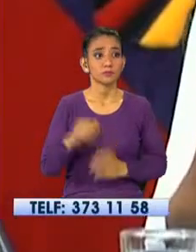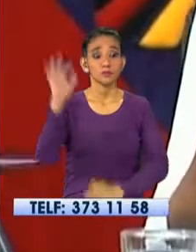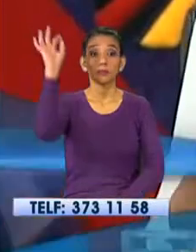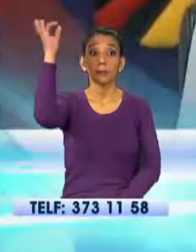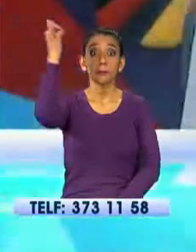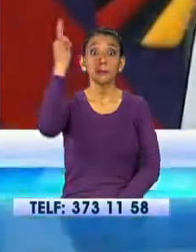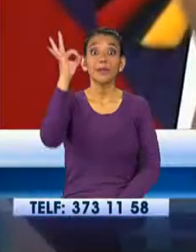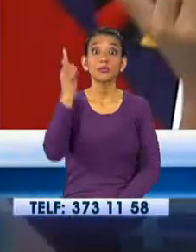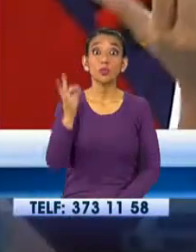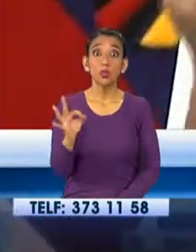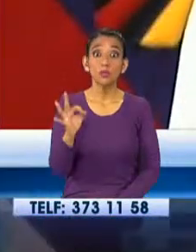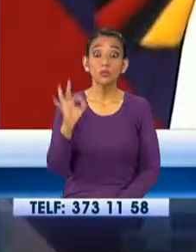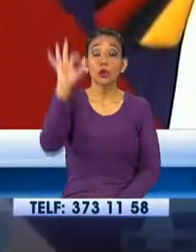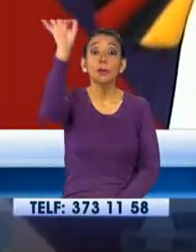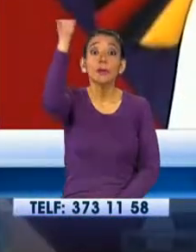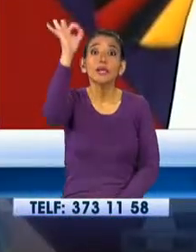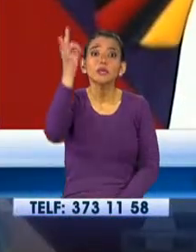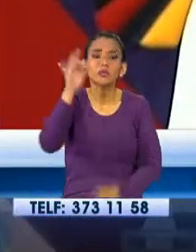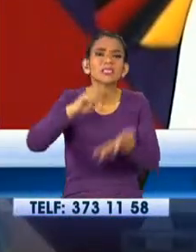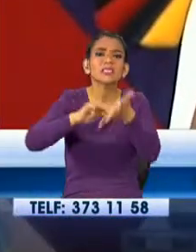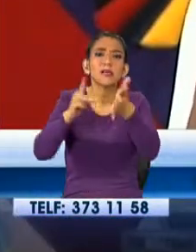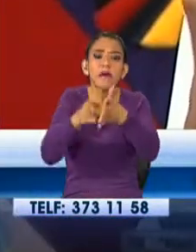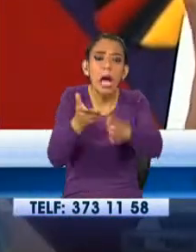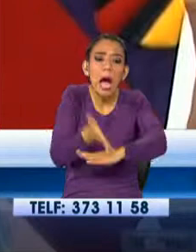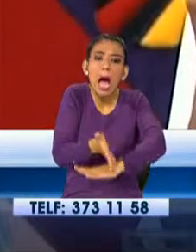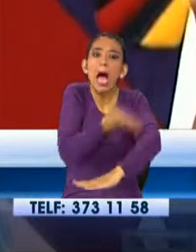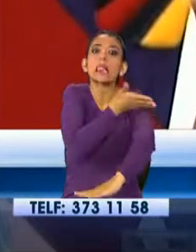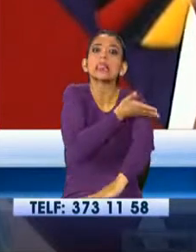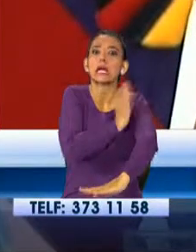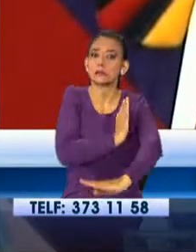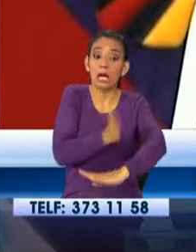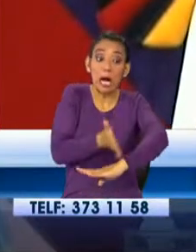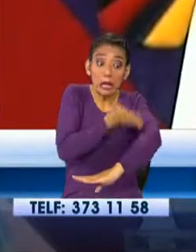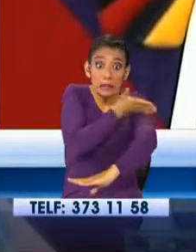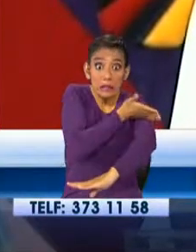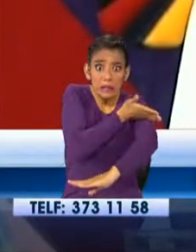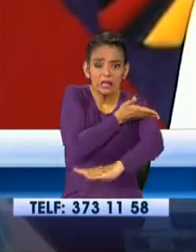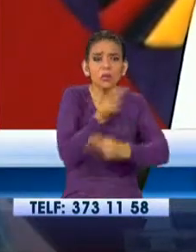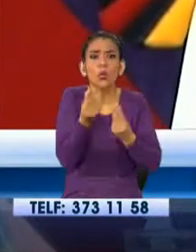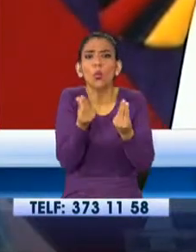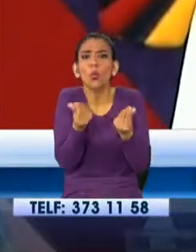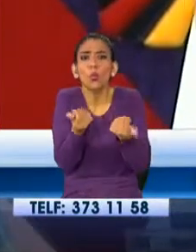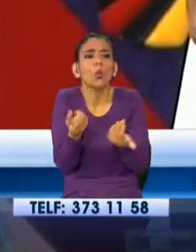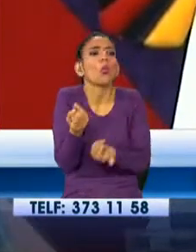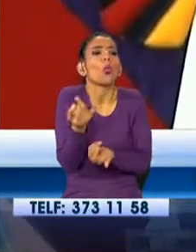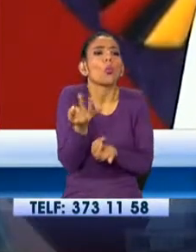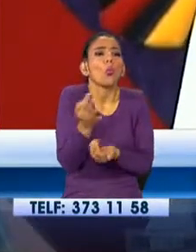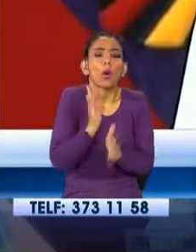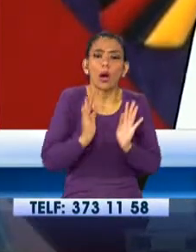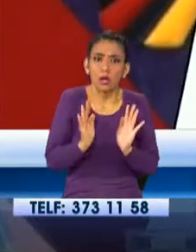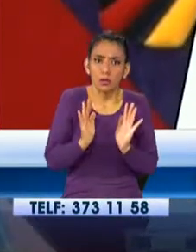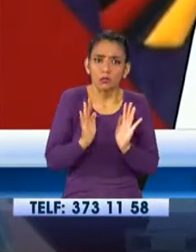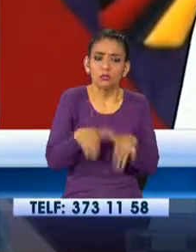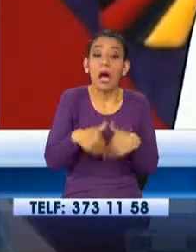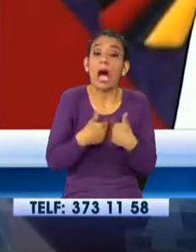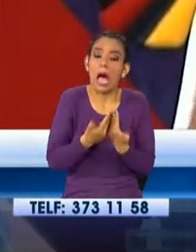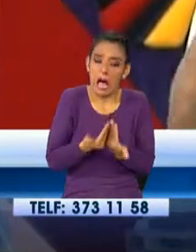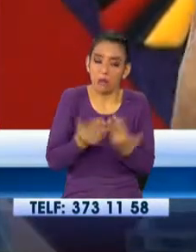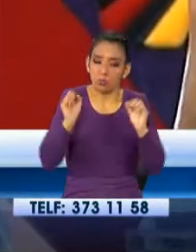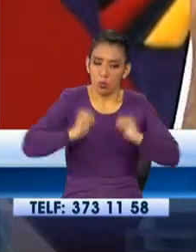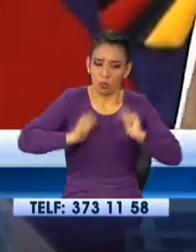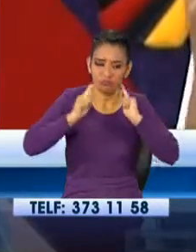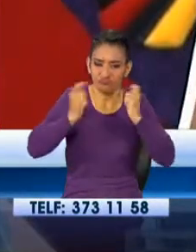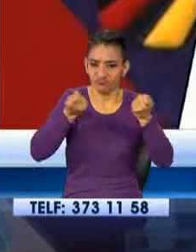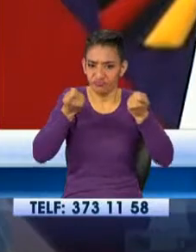como su nombre indica, es presuponer. Y aquí hay que hacerlo con la mayor objetividad y la mejor información disponible.